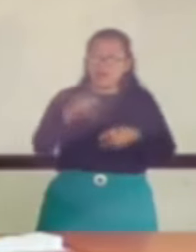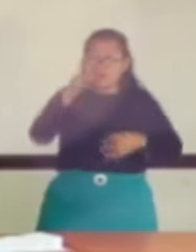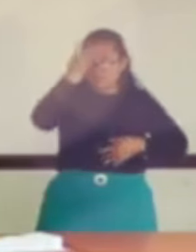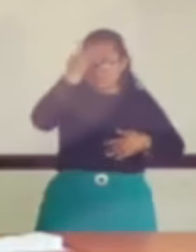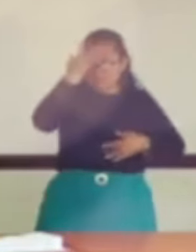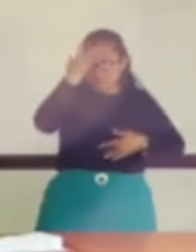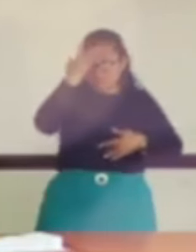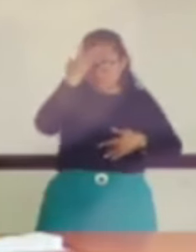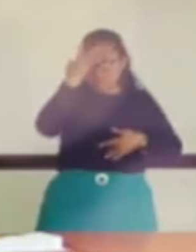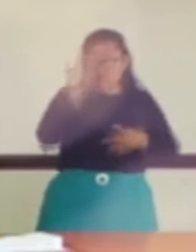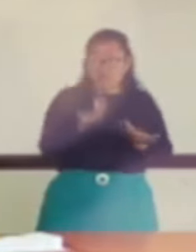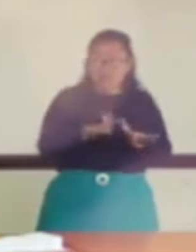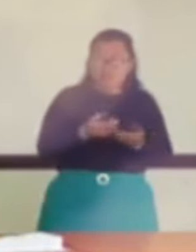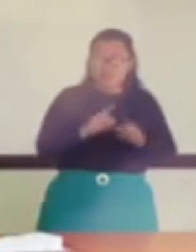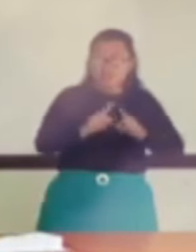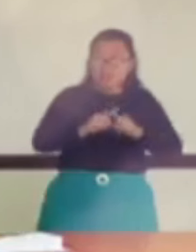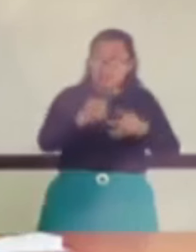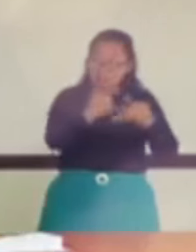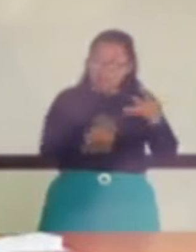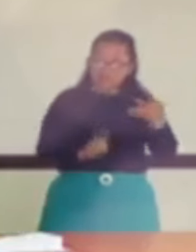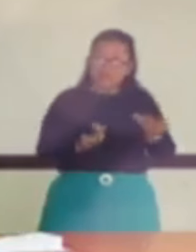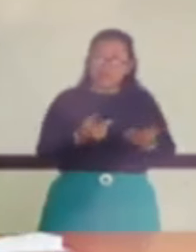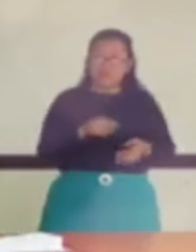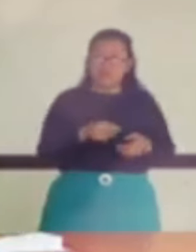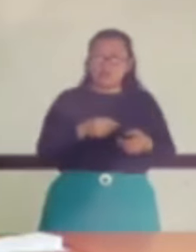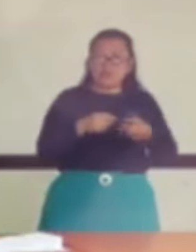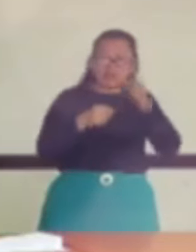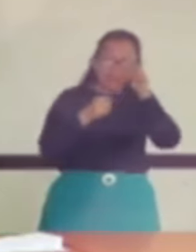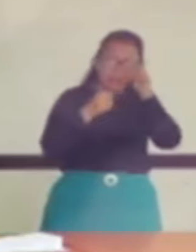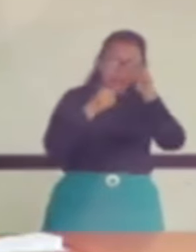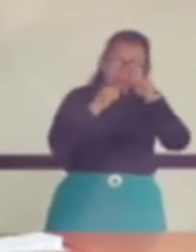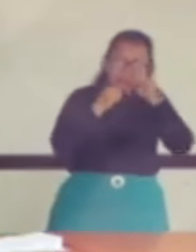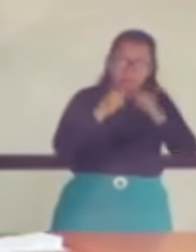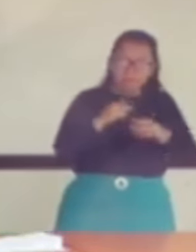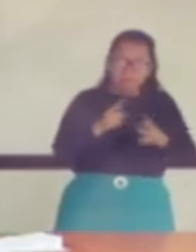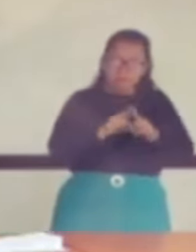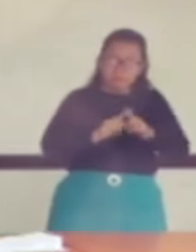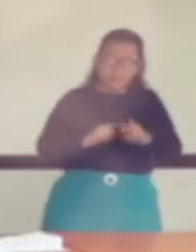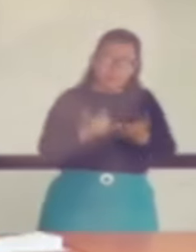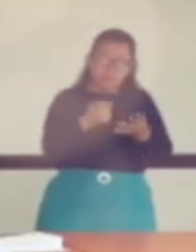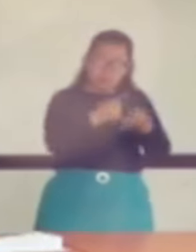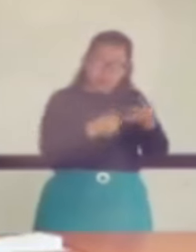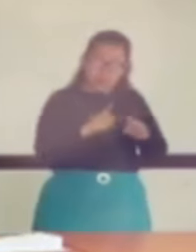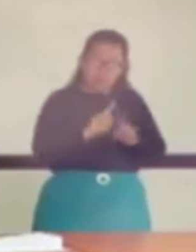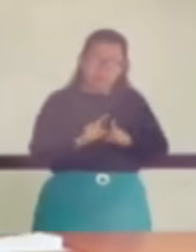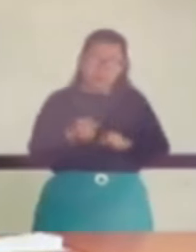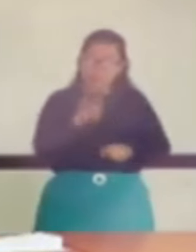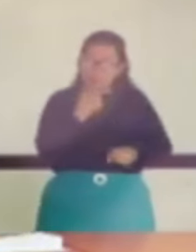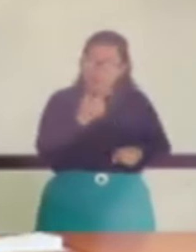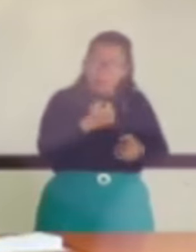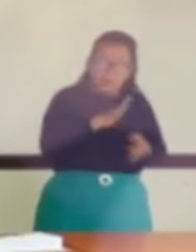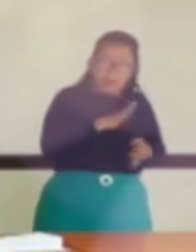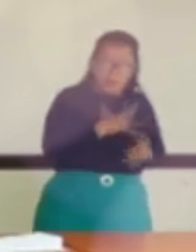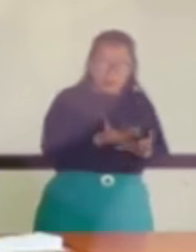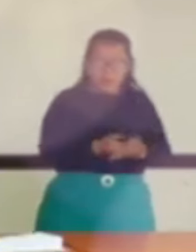generalmente terminales, que son, como ya decía, caros, y sí, hay una buena cantidad